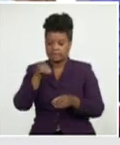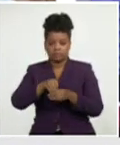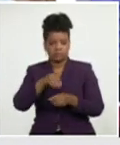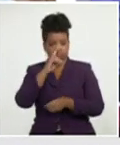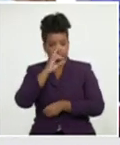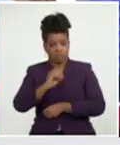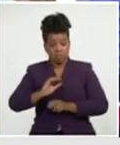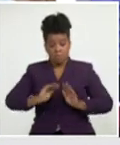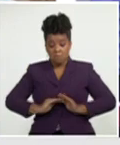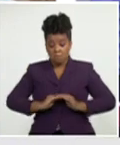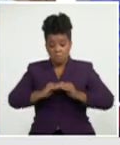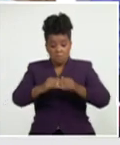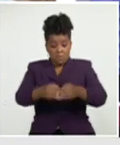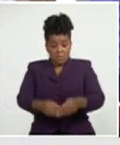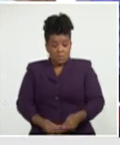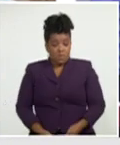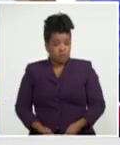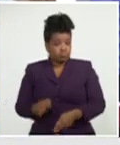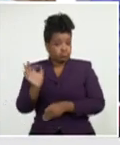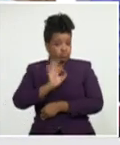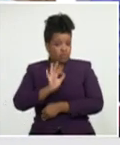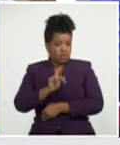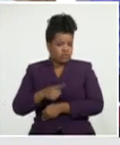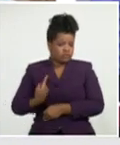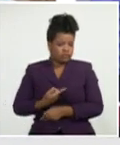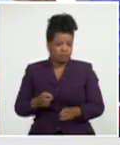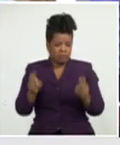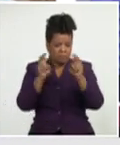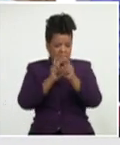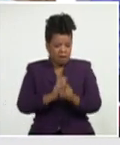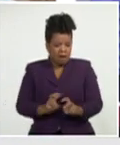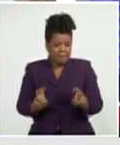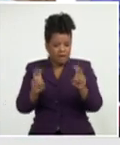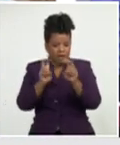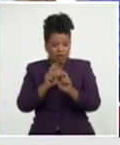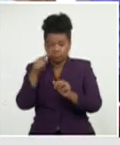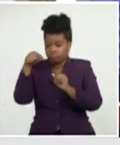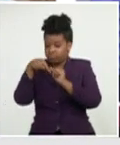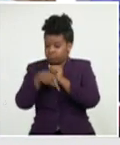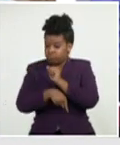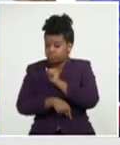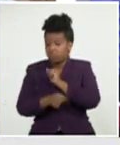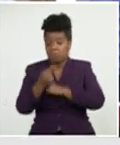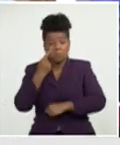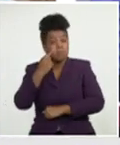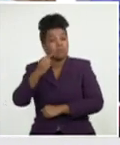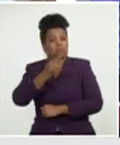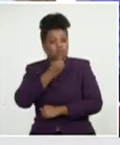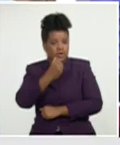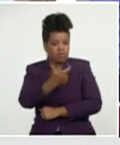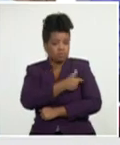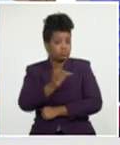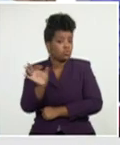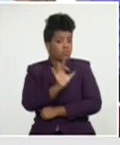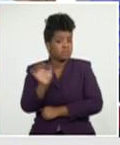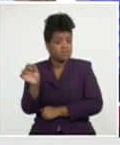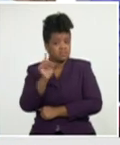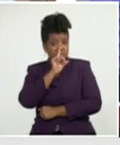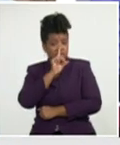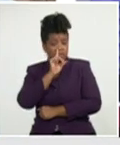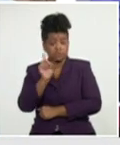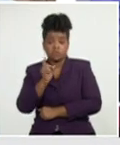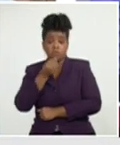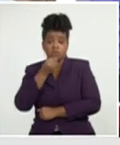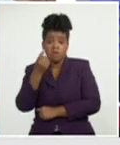sobre la reproducción no están terminados. Nosotros estamos conduciendo estudios preclínicos sobre la reproducción, pero no están terminados. Por tanto, no podemos vacunar a las